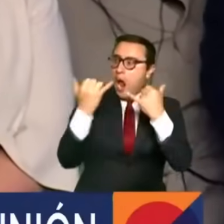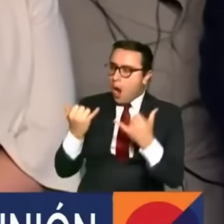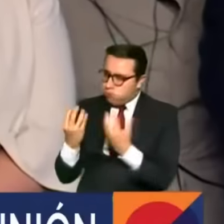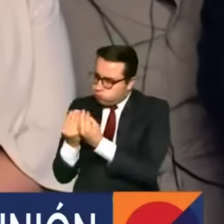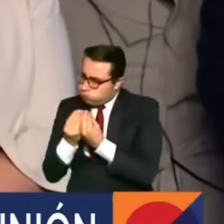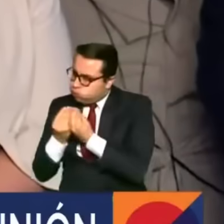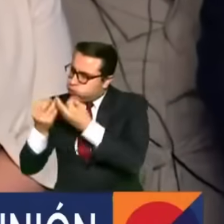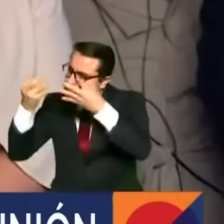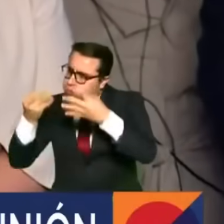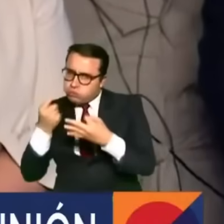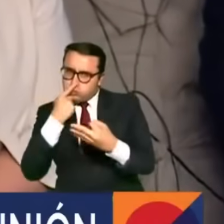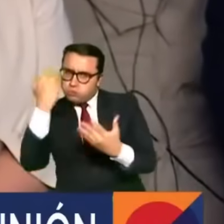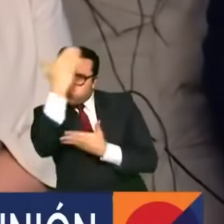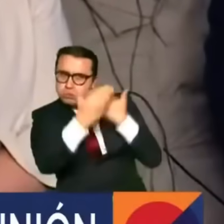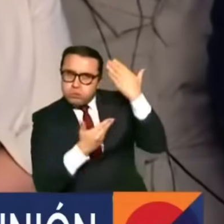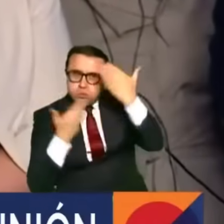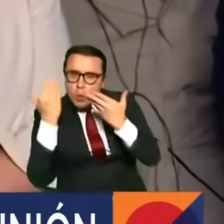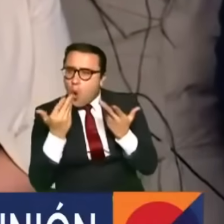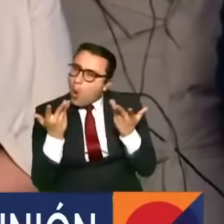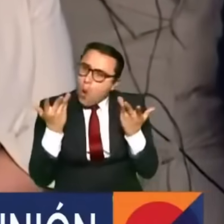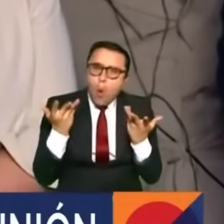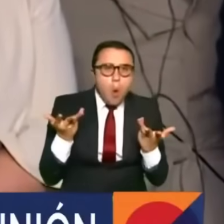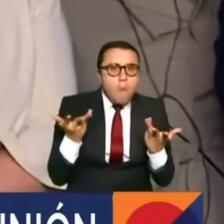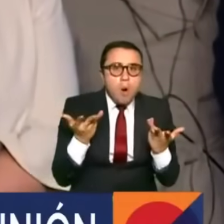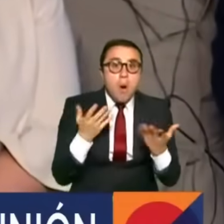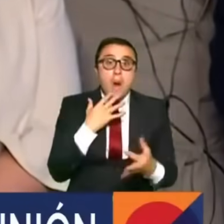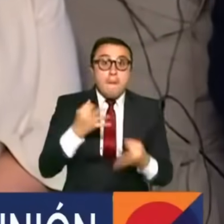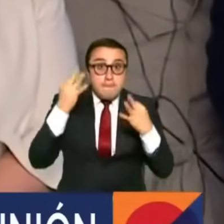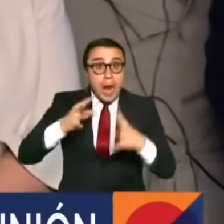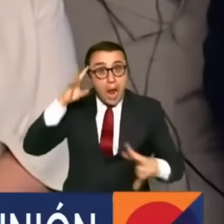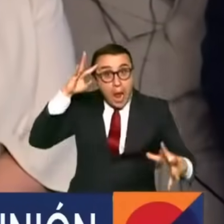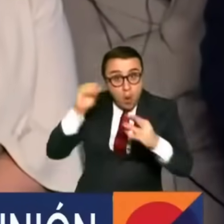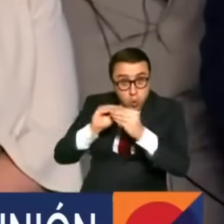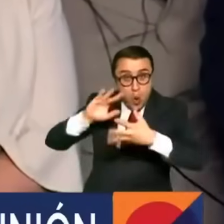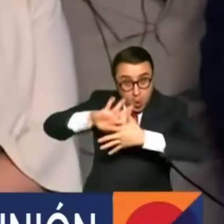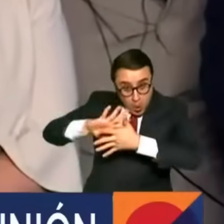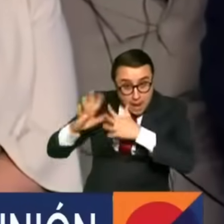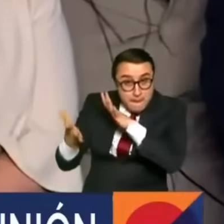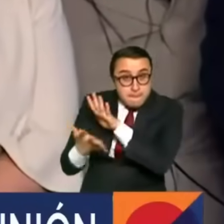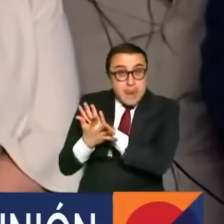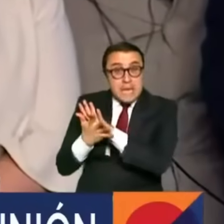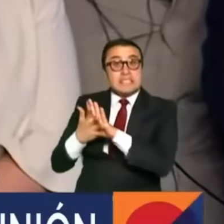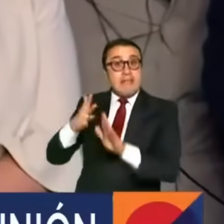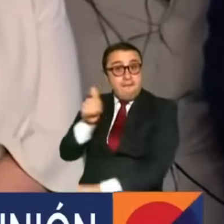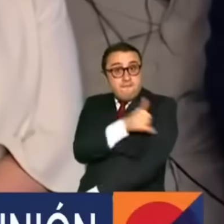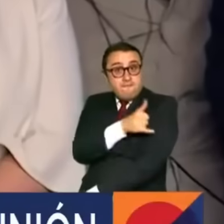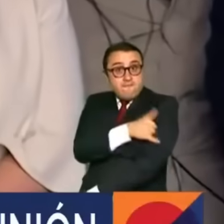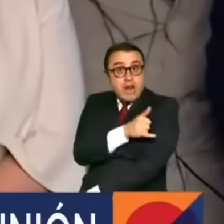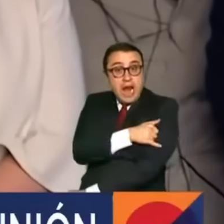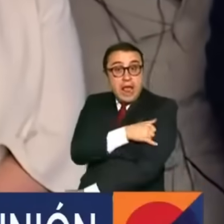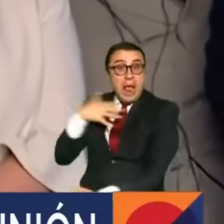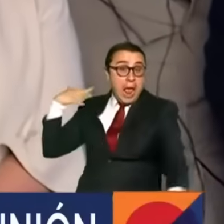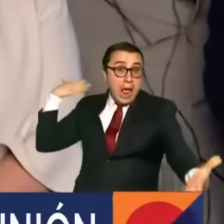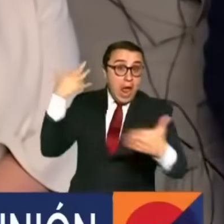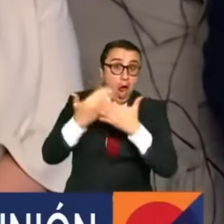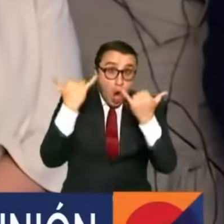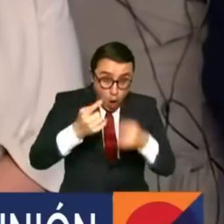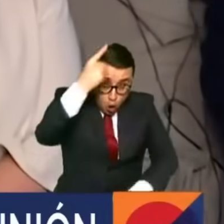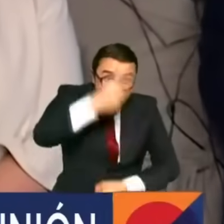Seguridad de si se cumplió o no los acuerdos de paz con la FARC hasta la